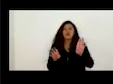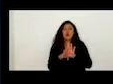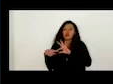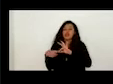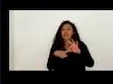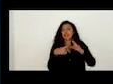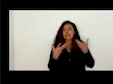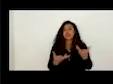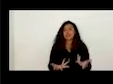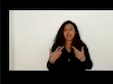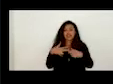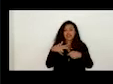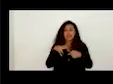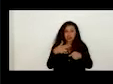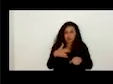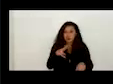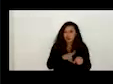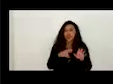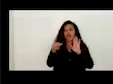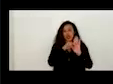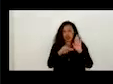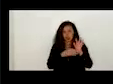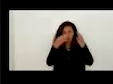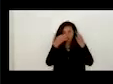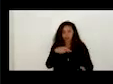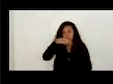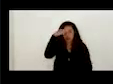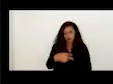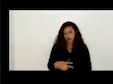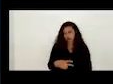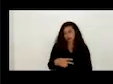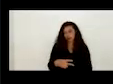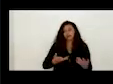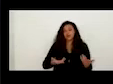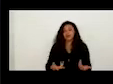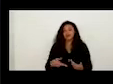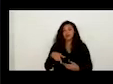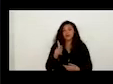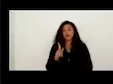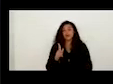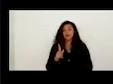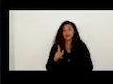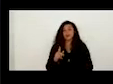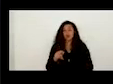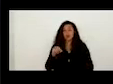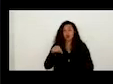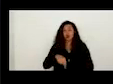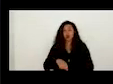y normas oficiales mexicanas. Sin embargo, el día de hoy me gustaría platicar con